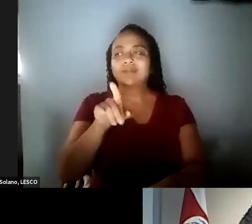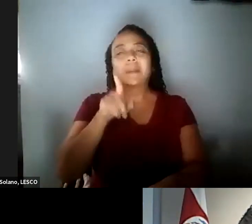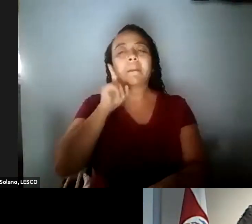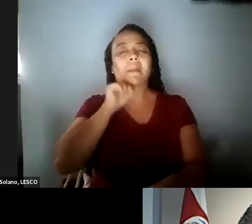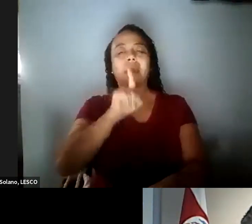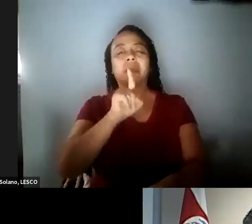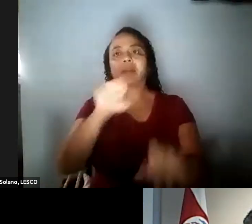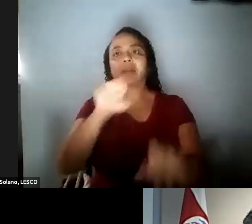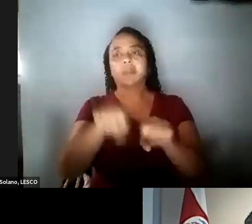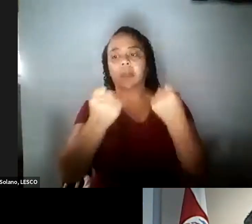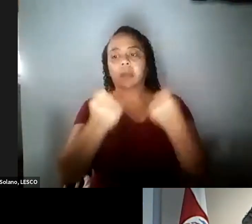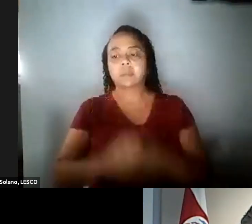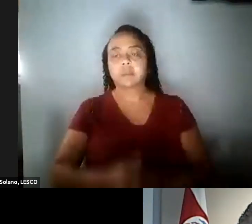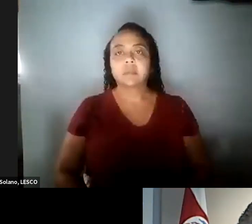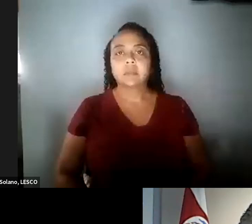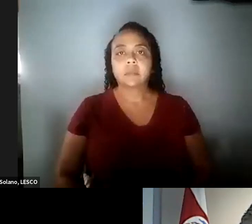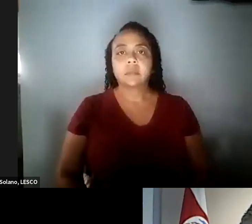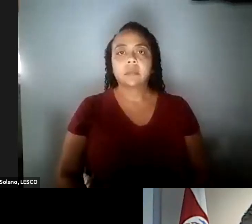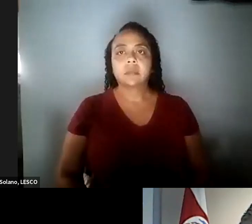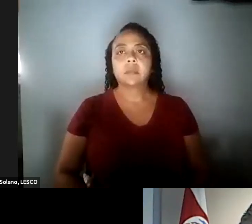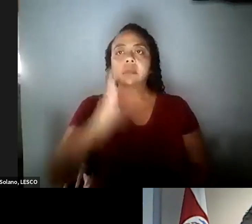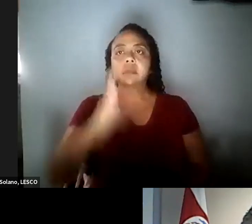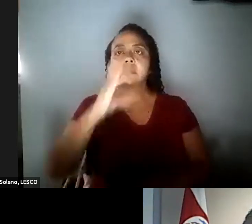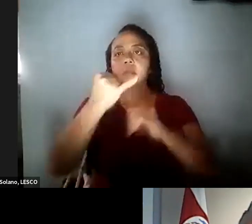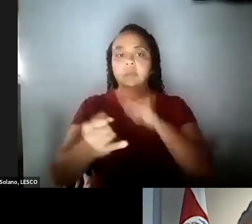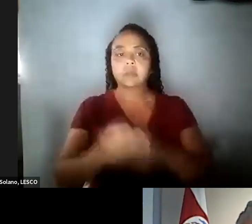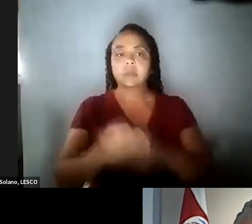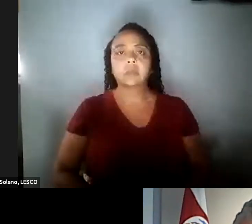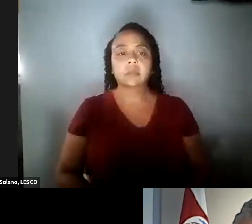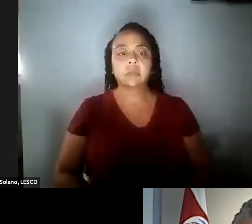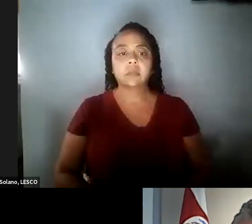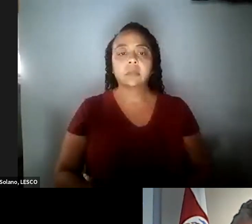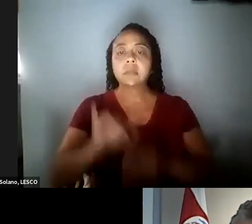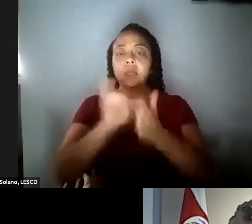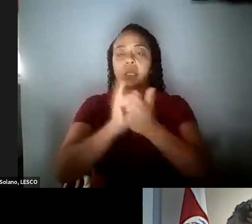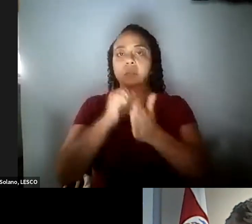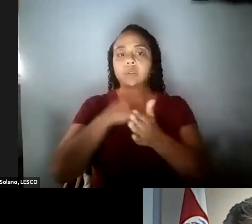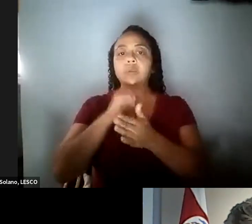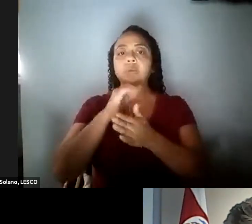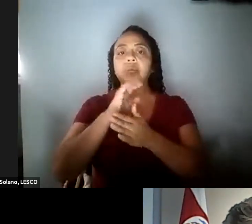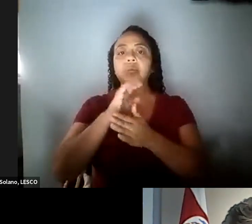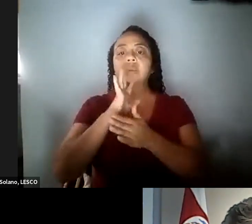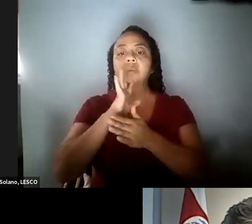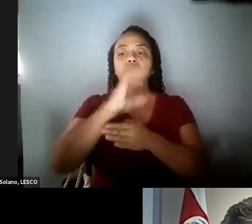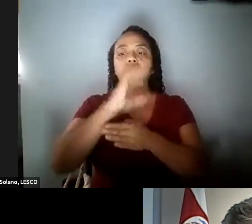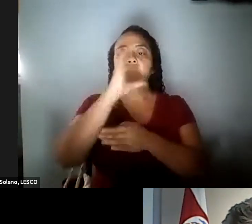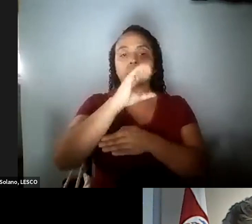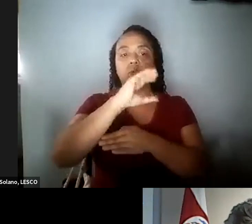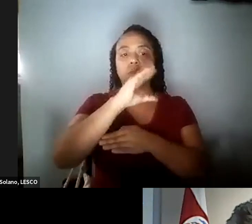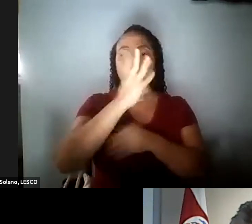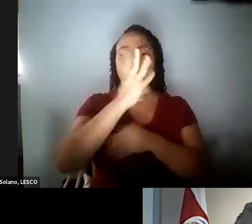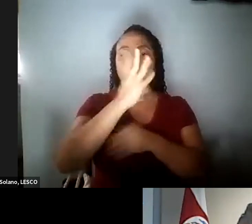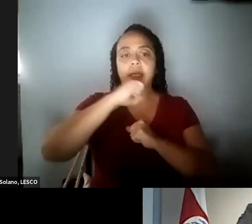definitivamente y por último pero ya esto yo voy a buscar soluciones ganar-ganar entre entre los